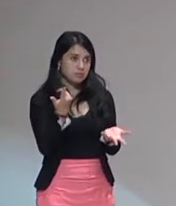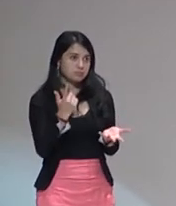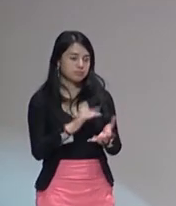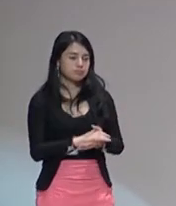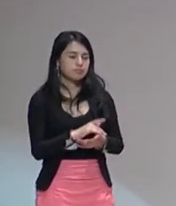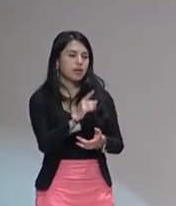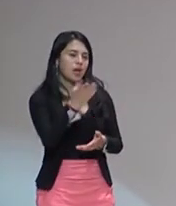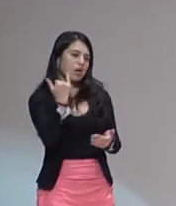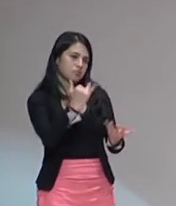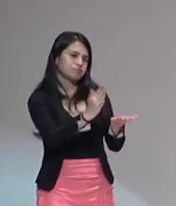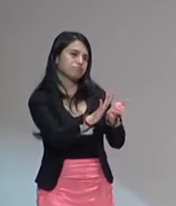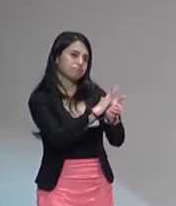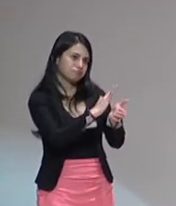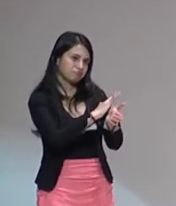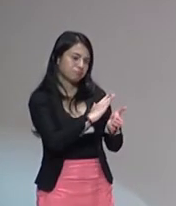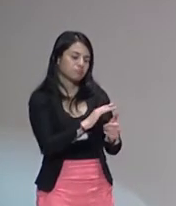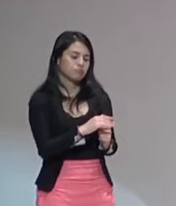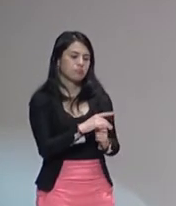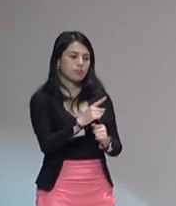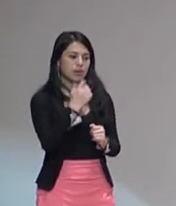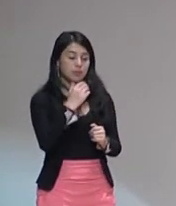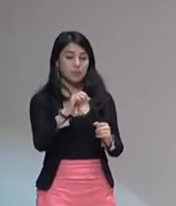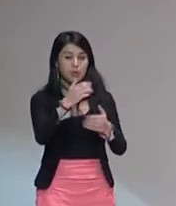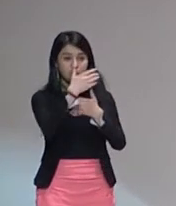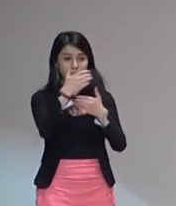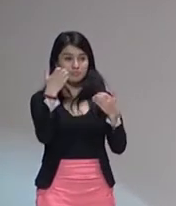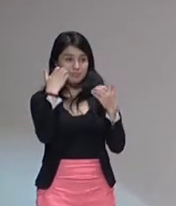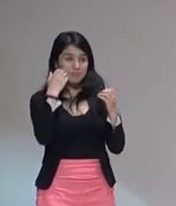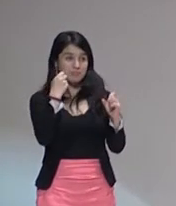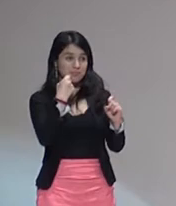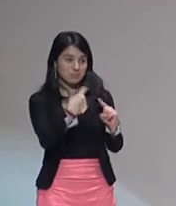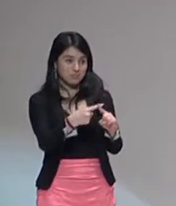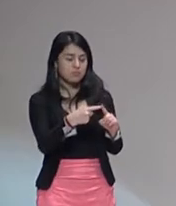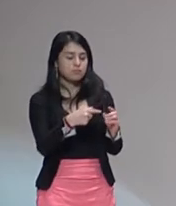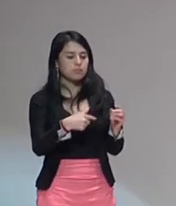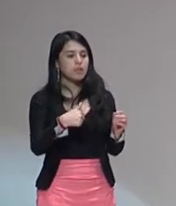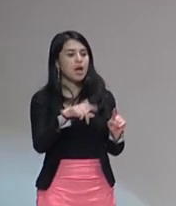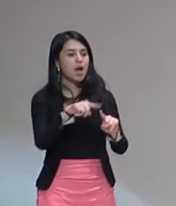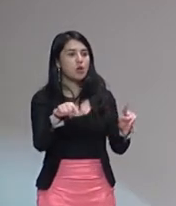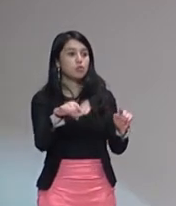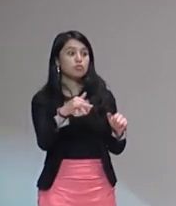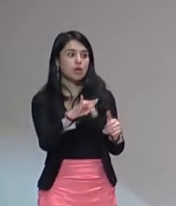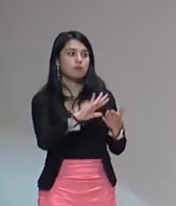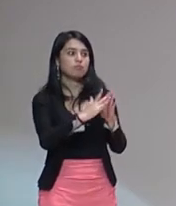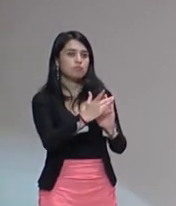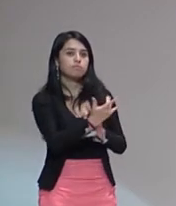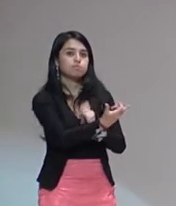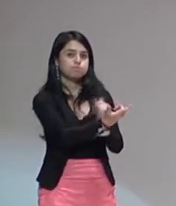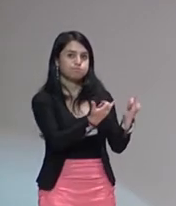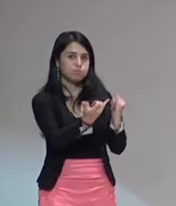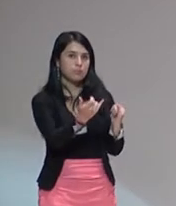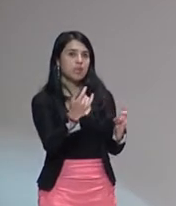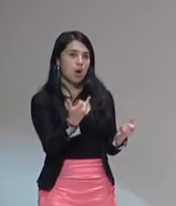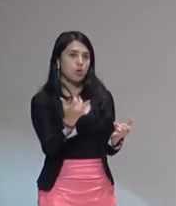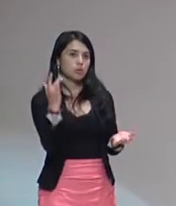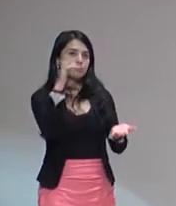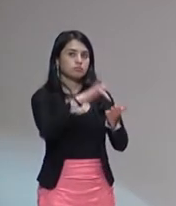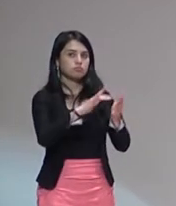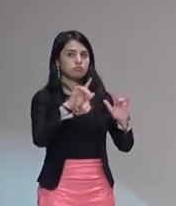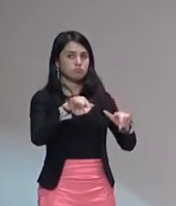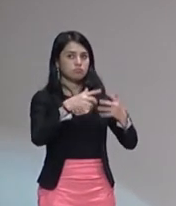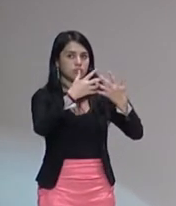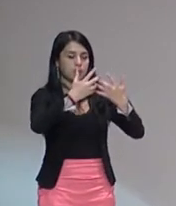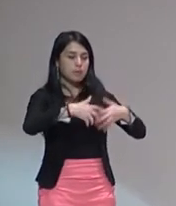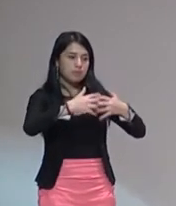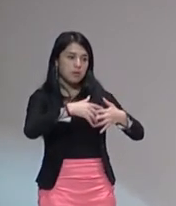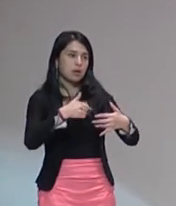todavía los paramilitares, muchos quedaron en la comunidad y hoy son empresarios,